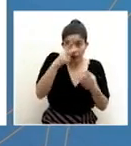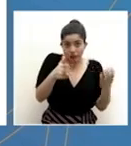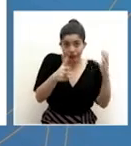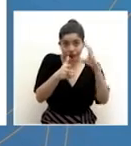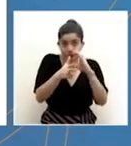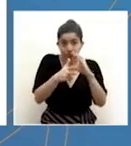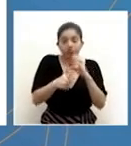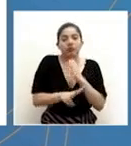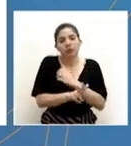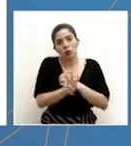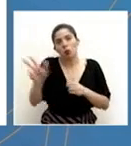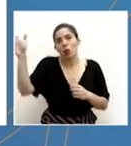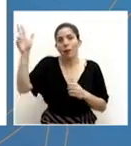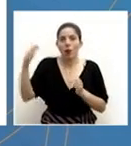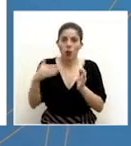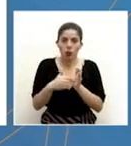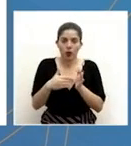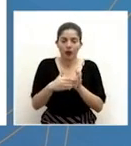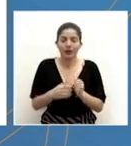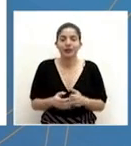efectos, y regresen.